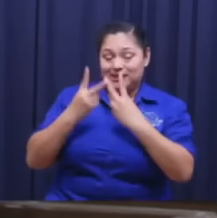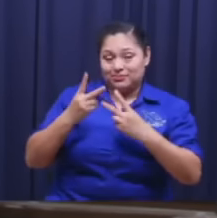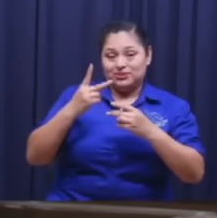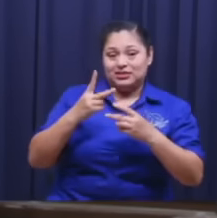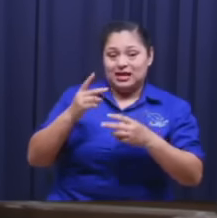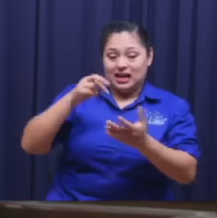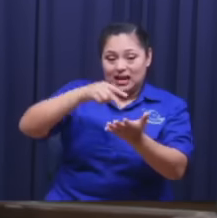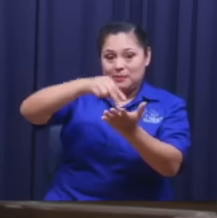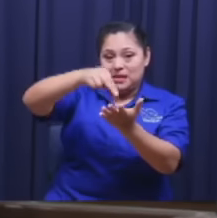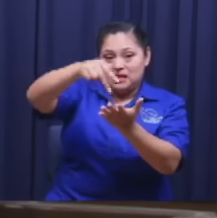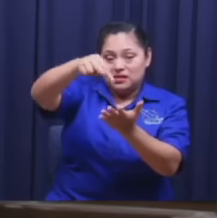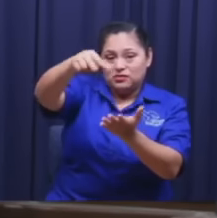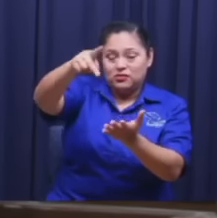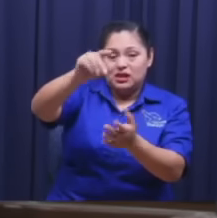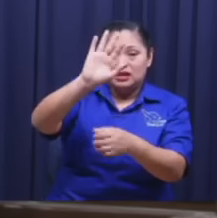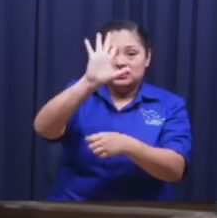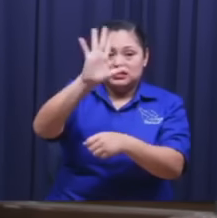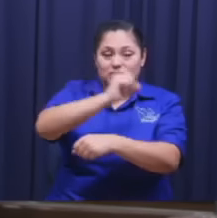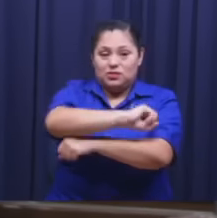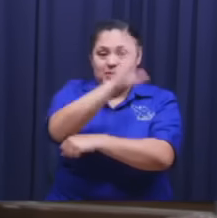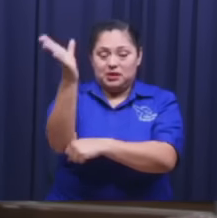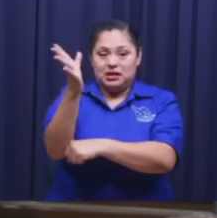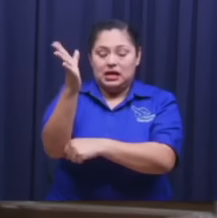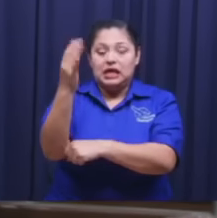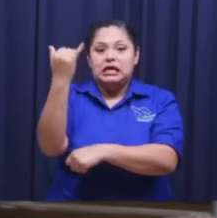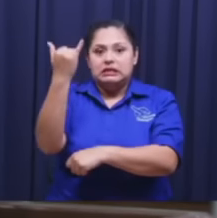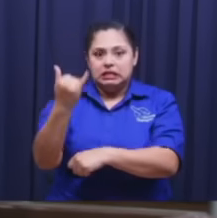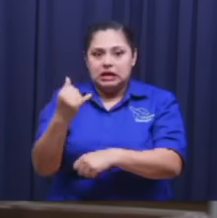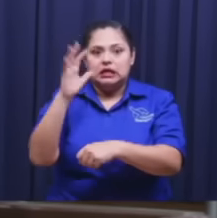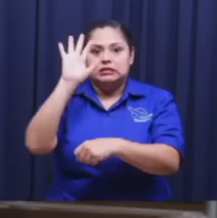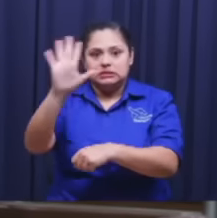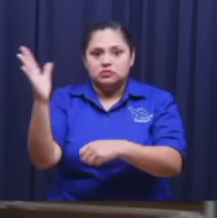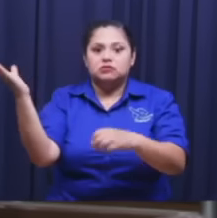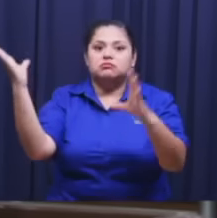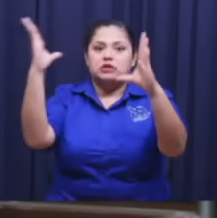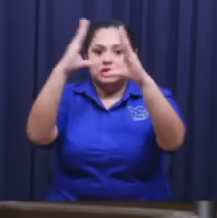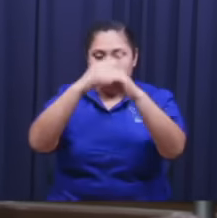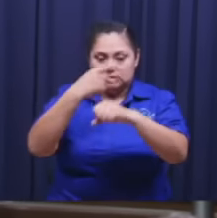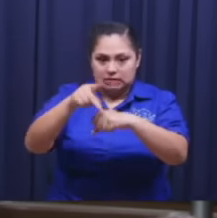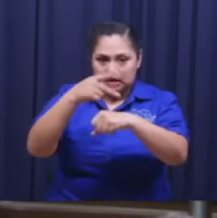la mañana y eran como las 5 de la tarde. Ya iba a anochecer y estábamos en la pura montaña,